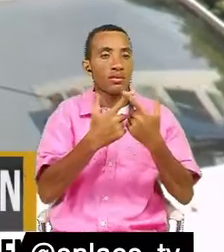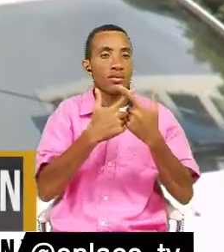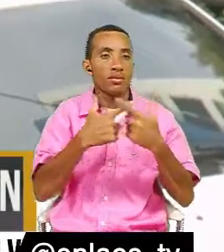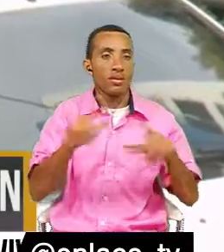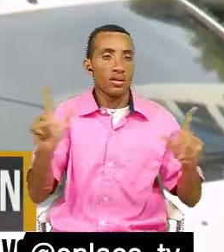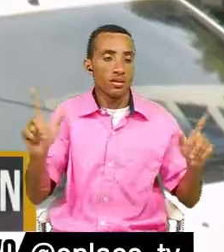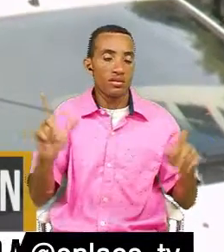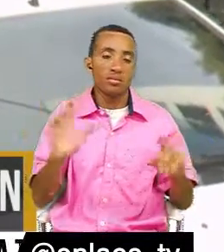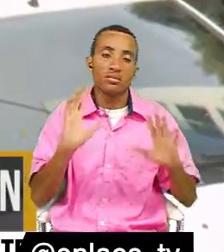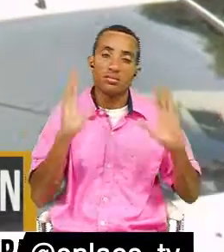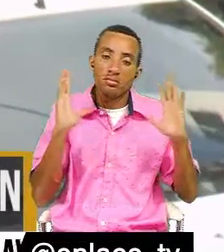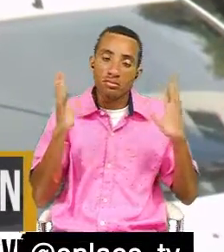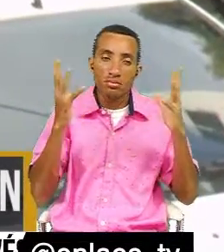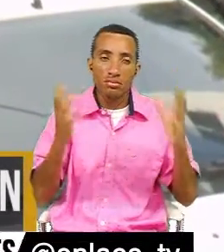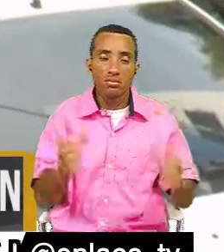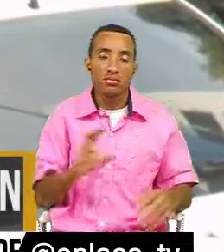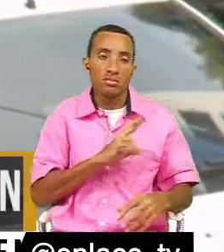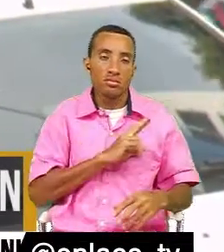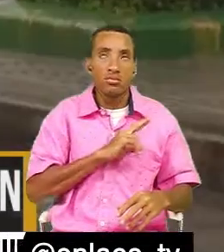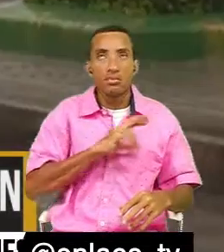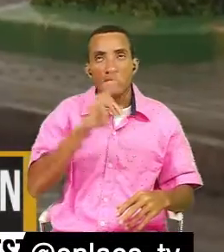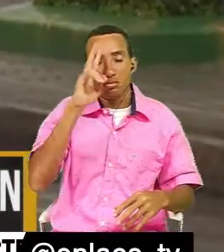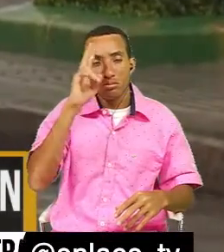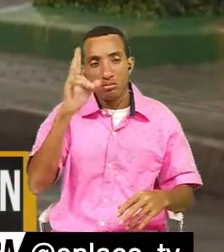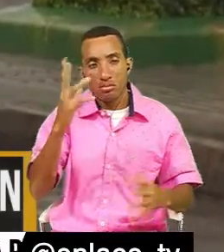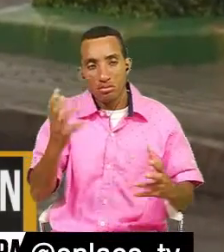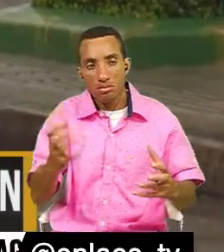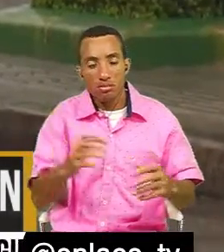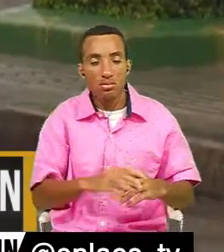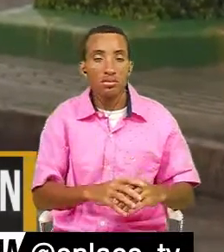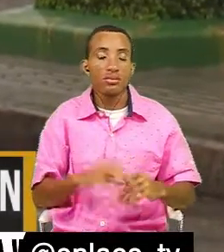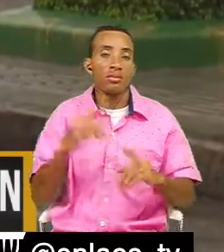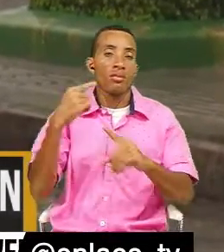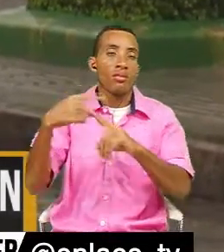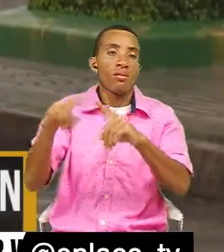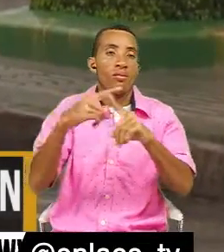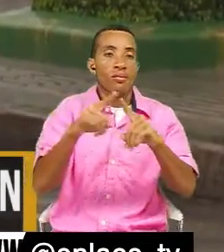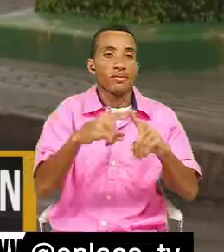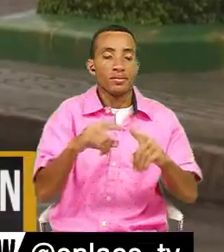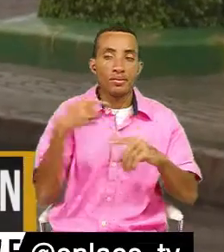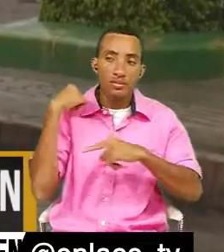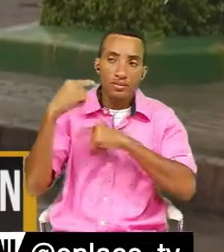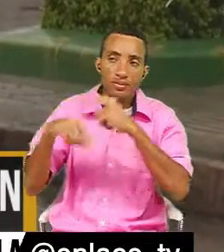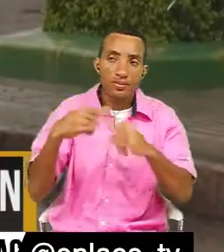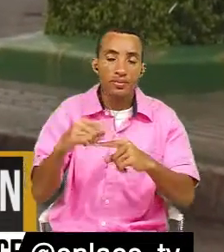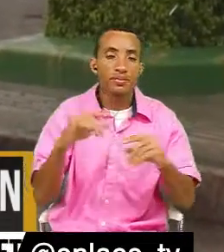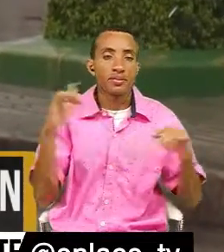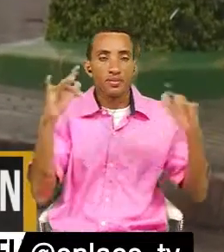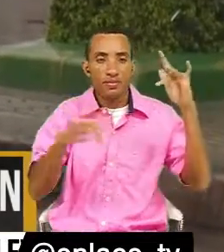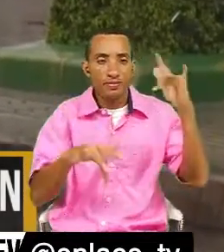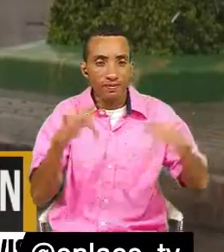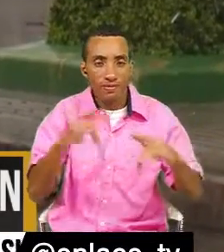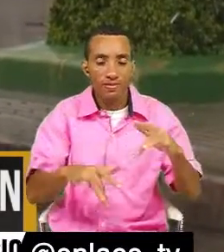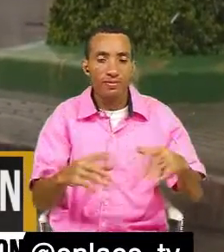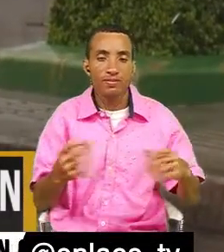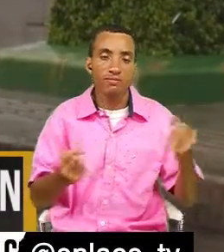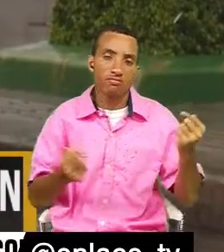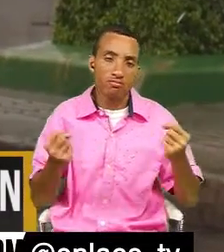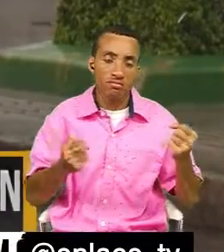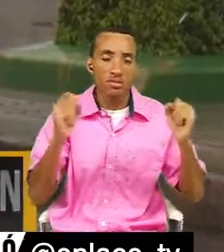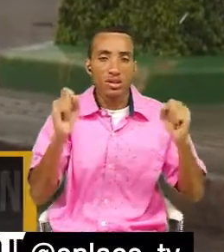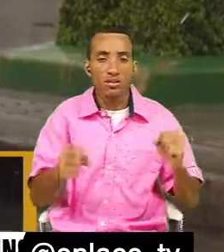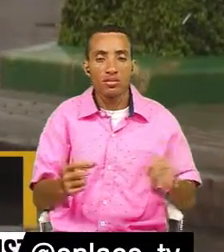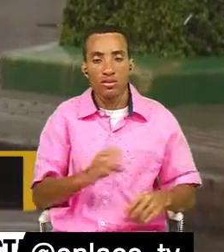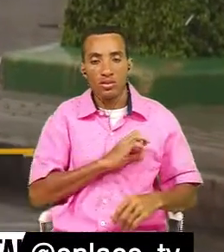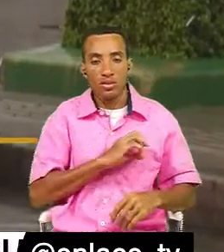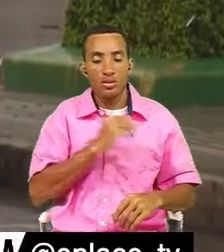tenemos, entonces en ese orden queremos hacer las cosas. Como es tradición, se espera la participación masiva de conductores para celebrar este sábado 16